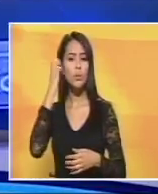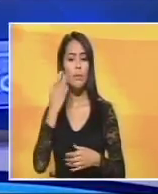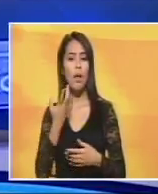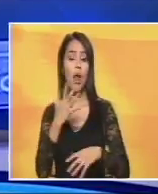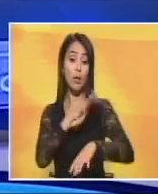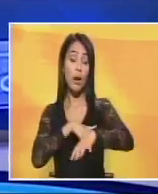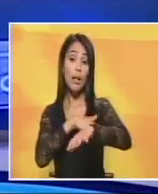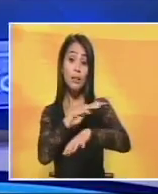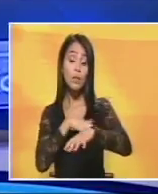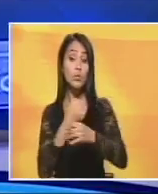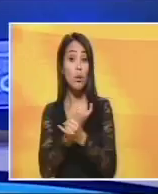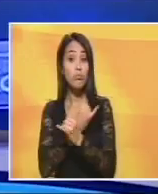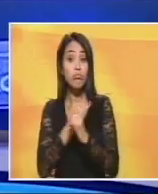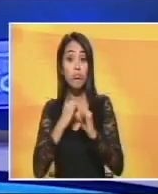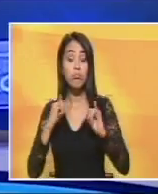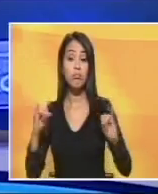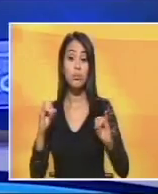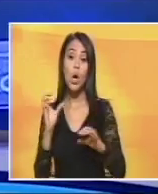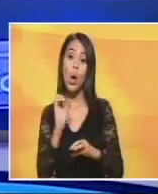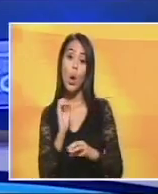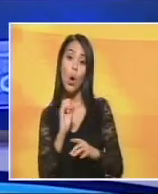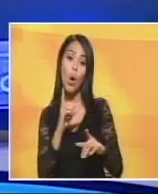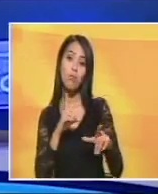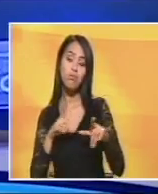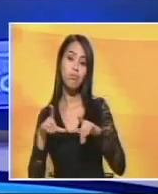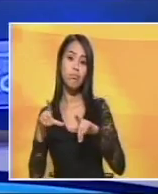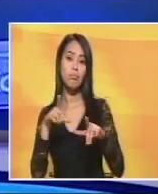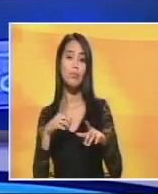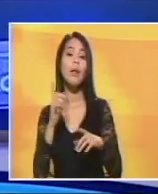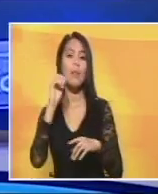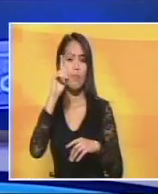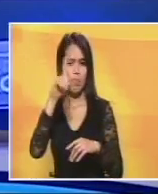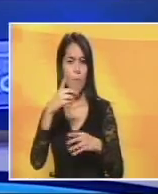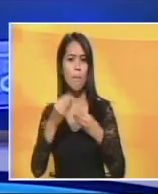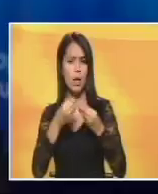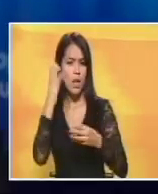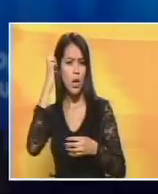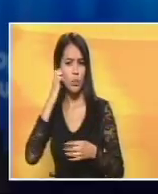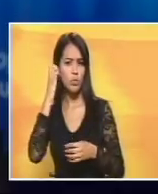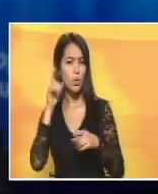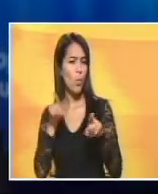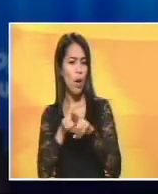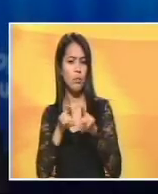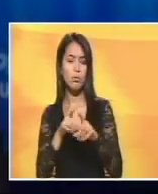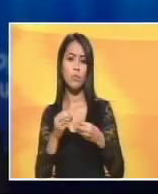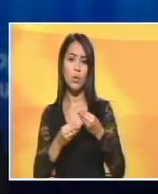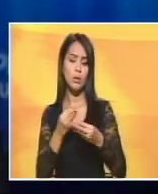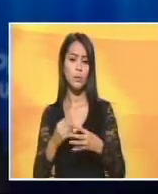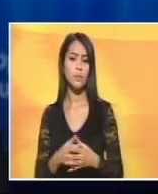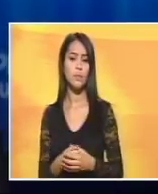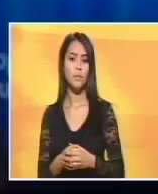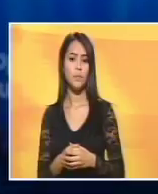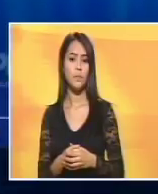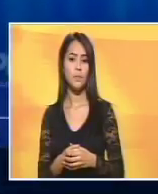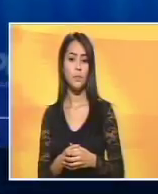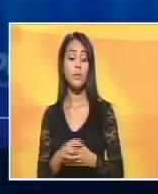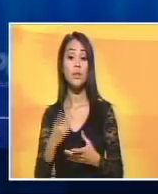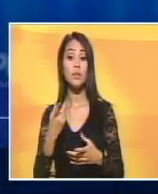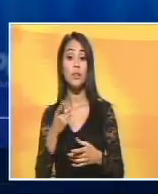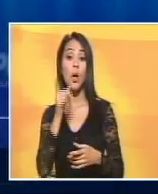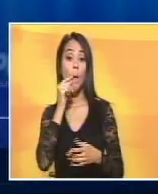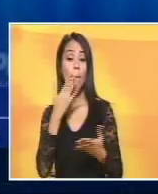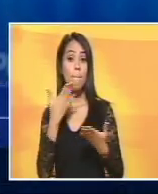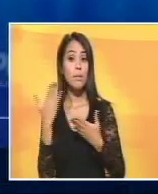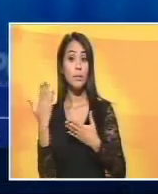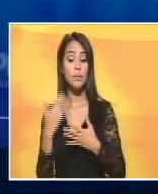Cataluña se independizara, otras regiones europeas harían lo mismo. Así lo expresó durante un acto en Luxemburgo. Juncker